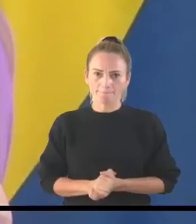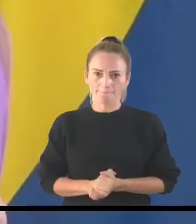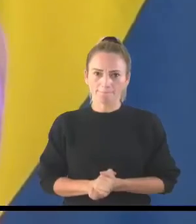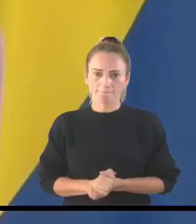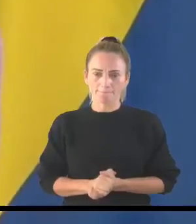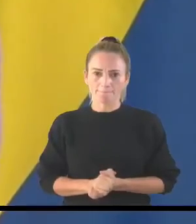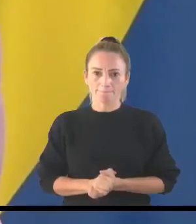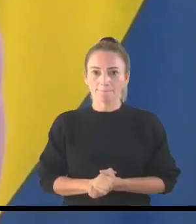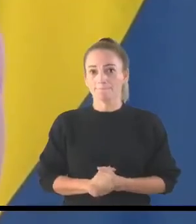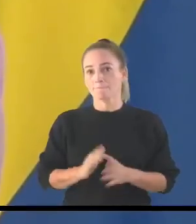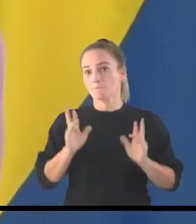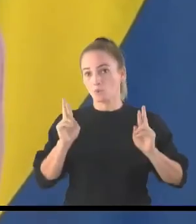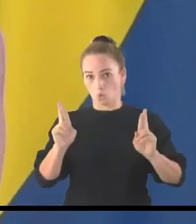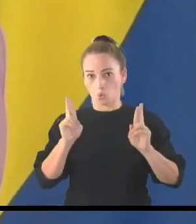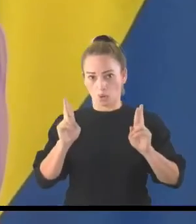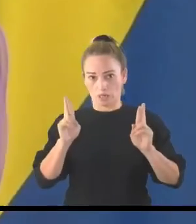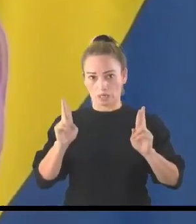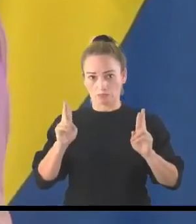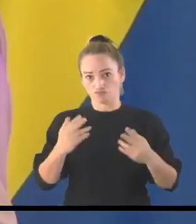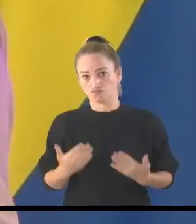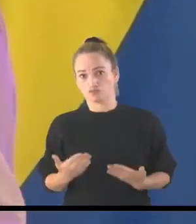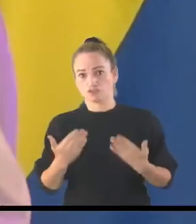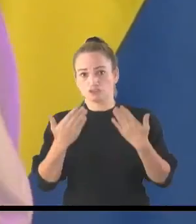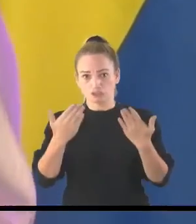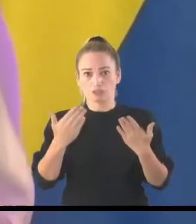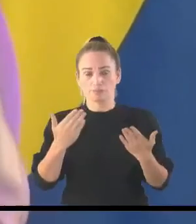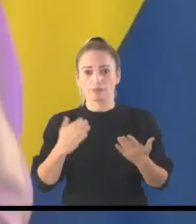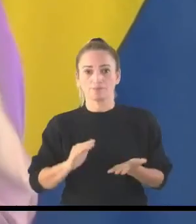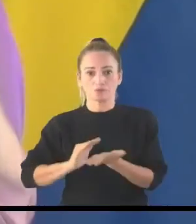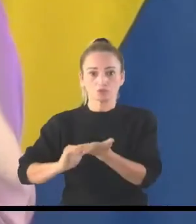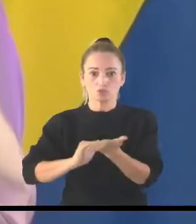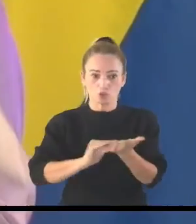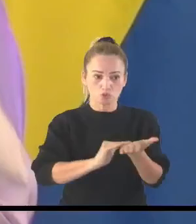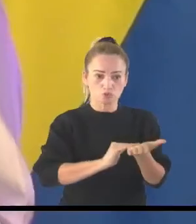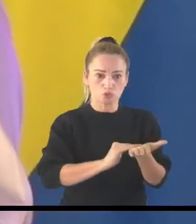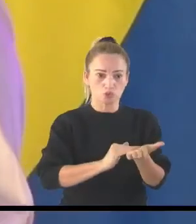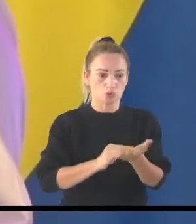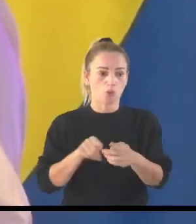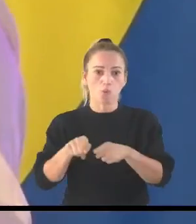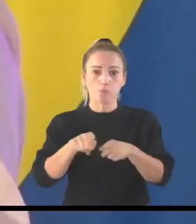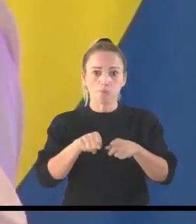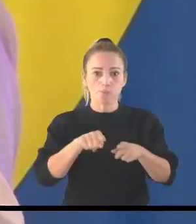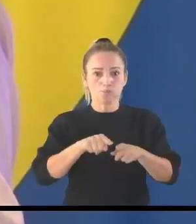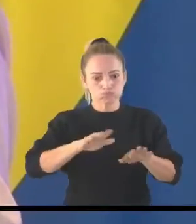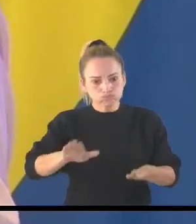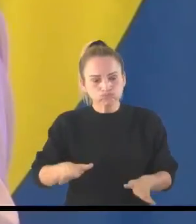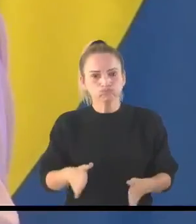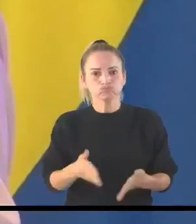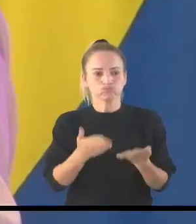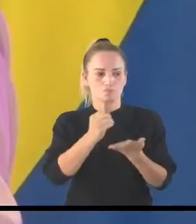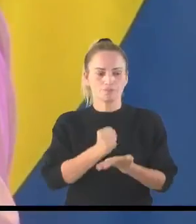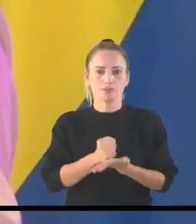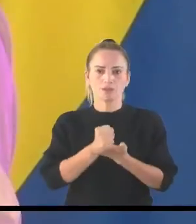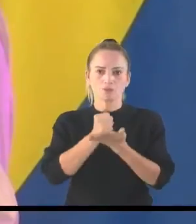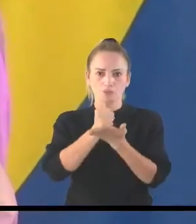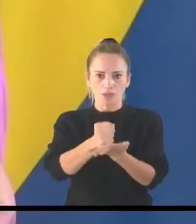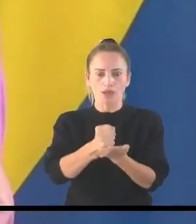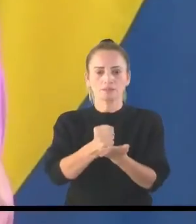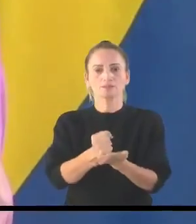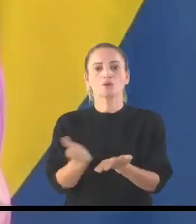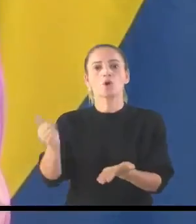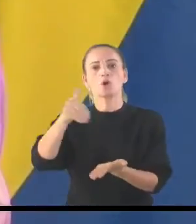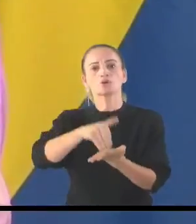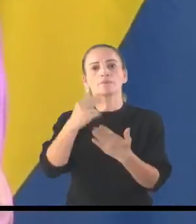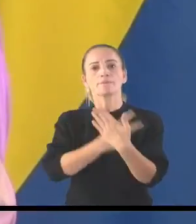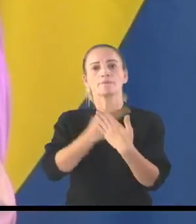en algo esperamos que estas indemnizaciones puedan contribuir a retomar